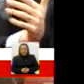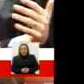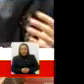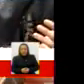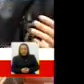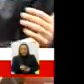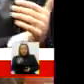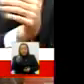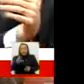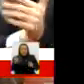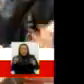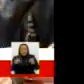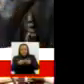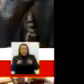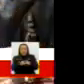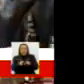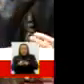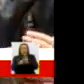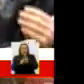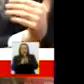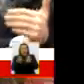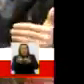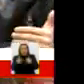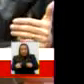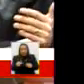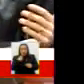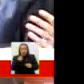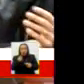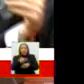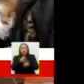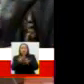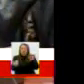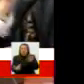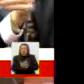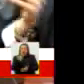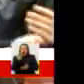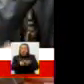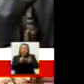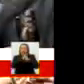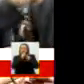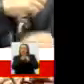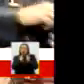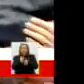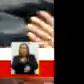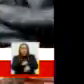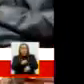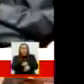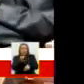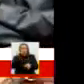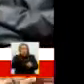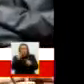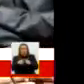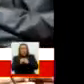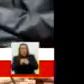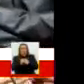El Congreso, además, el derecho parlamentario es una ciencia nueva en el derecho que evoluciona con el tiempo, de acuerdo a las